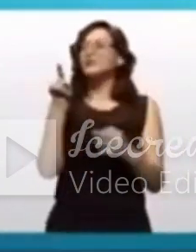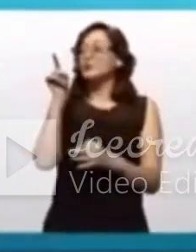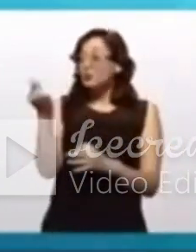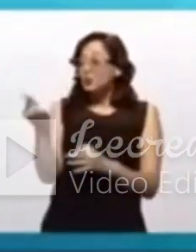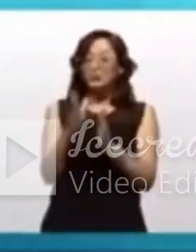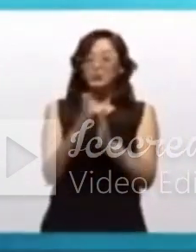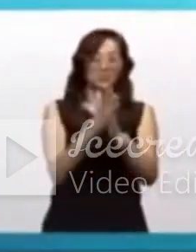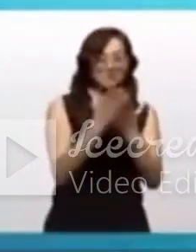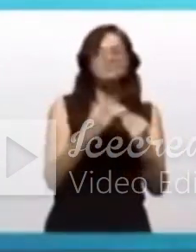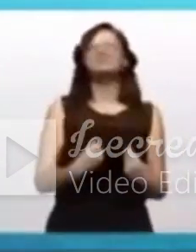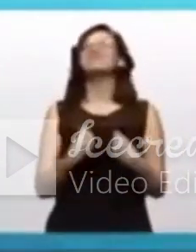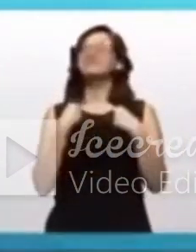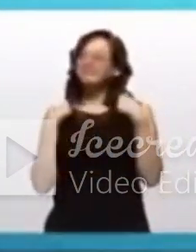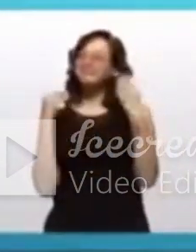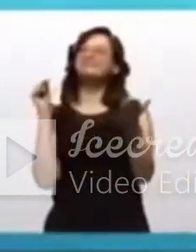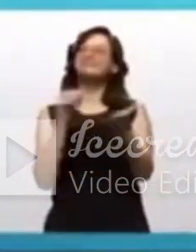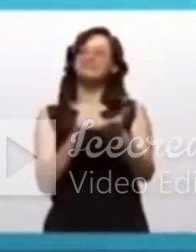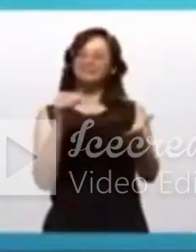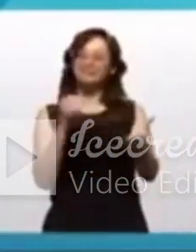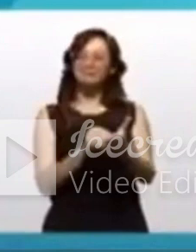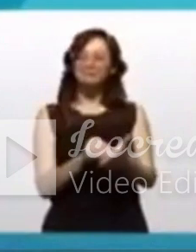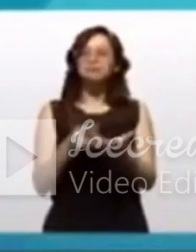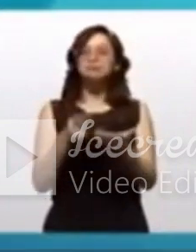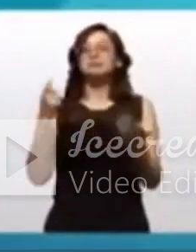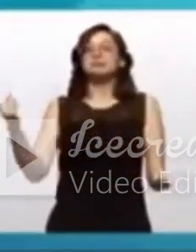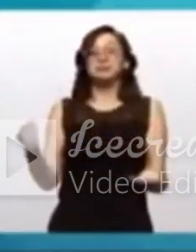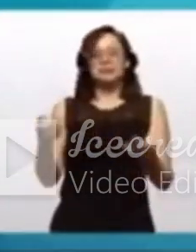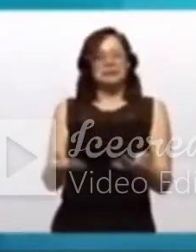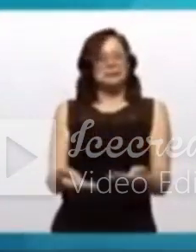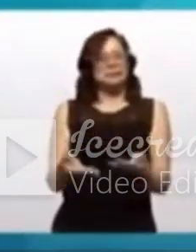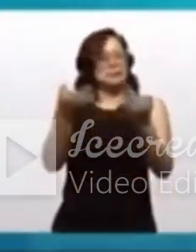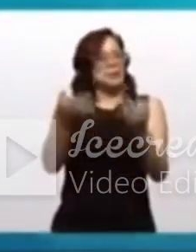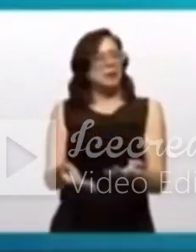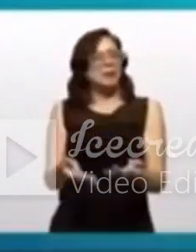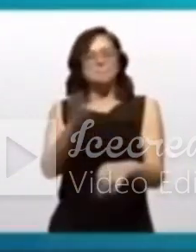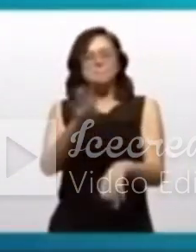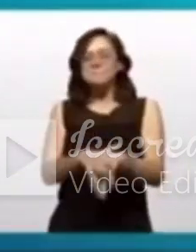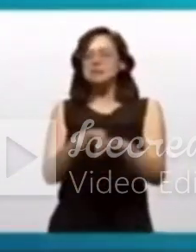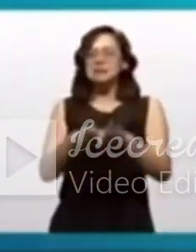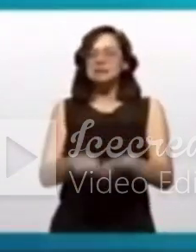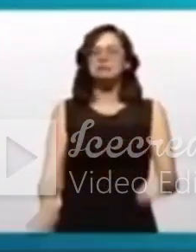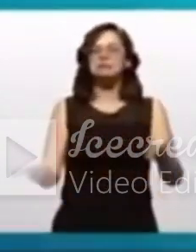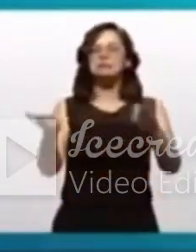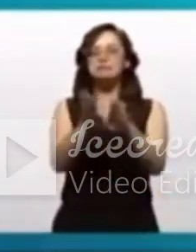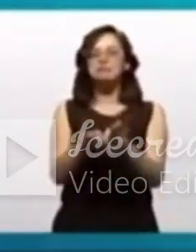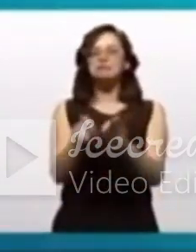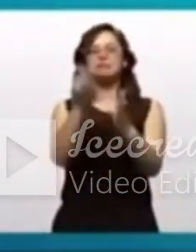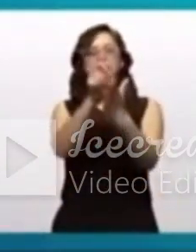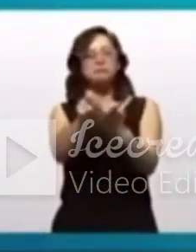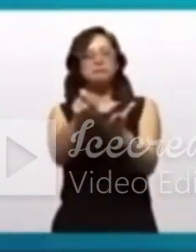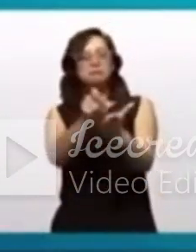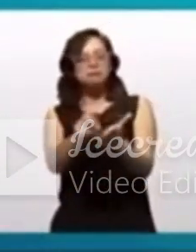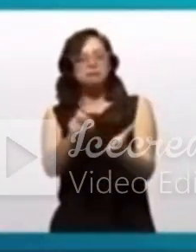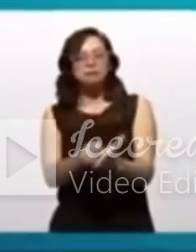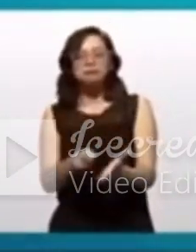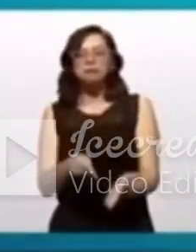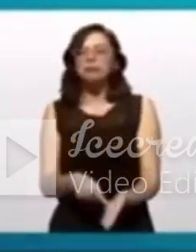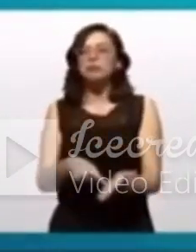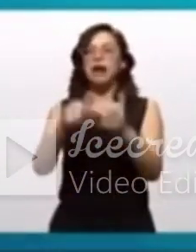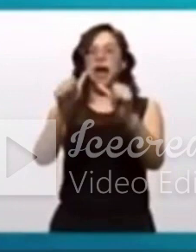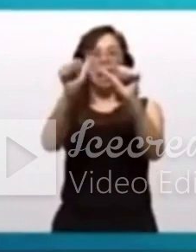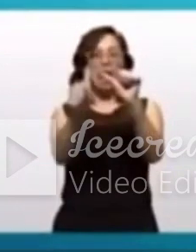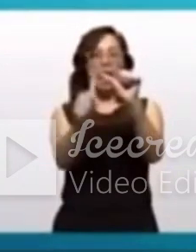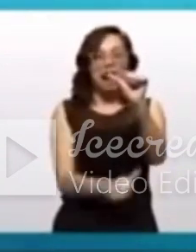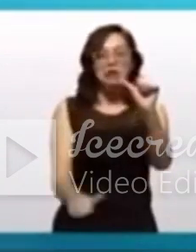libros, están vivos y reconfiguran la disciplina más exigente de la narrativa, aquella que Poe y Chekhov trabajaron como un arte